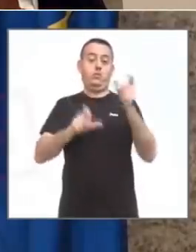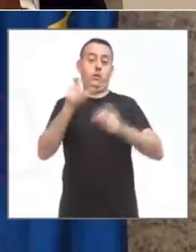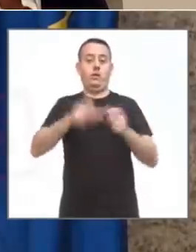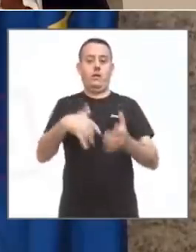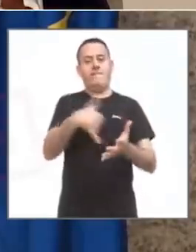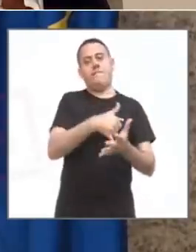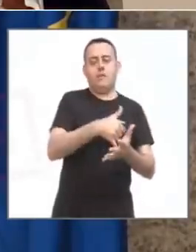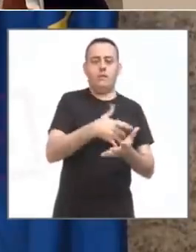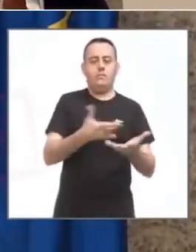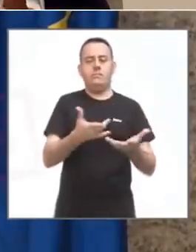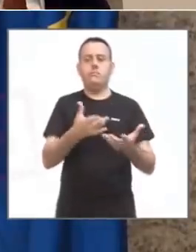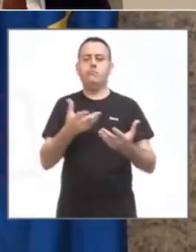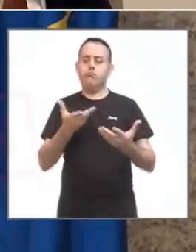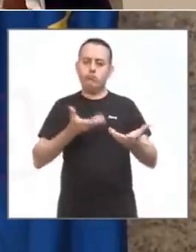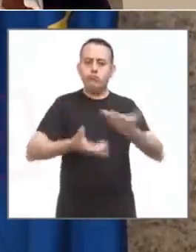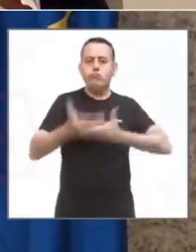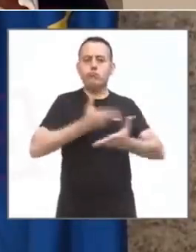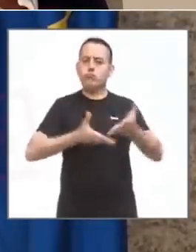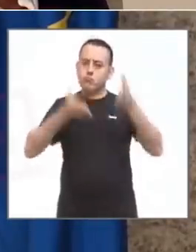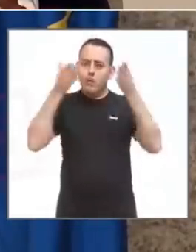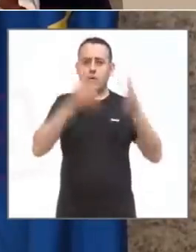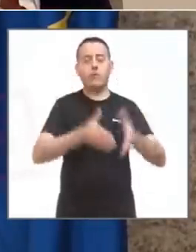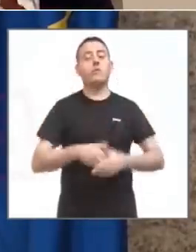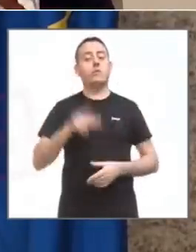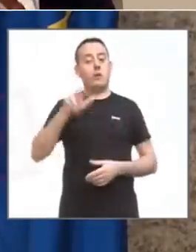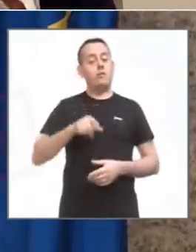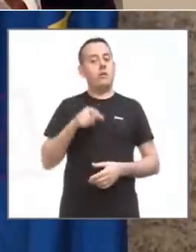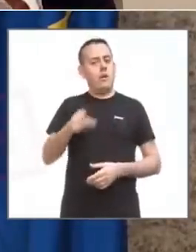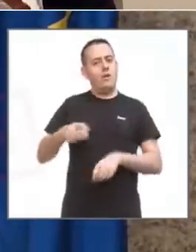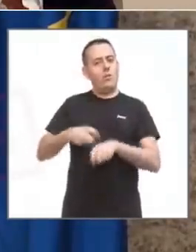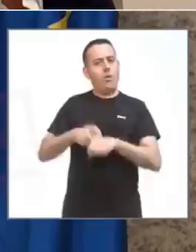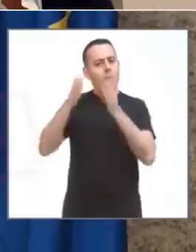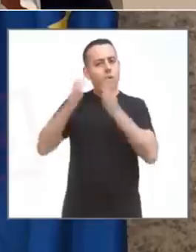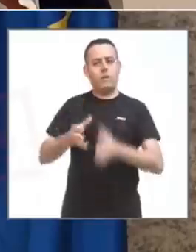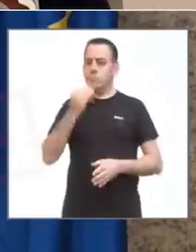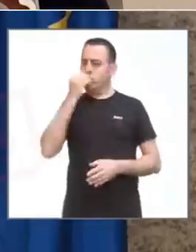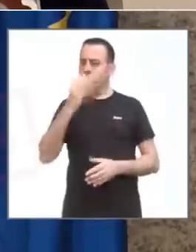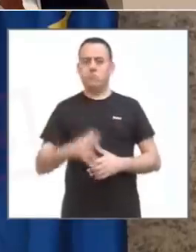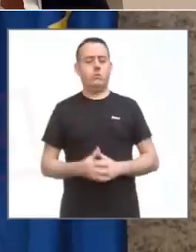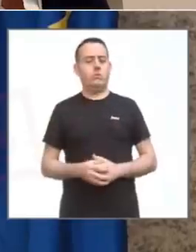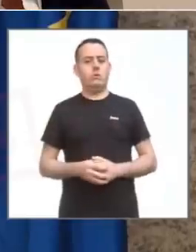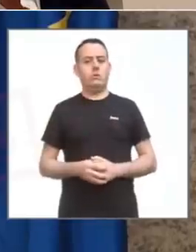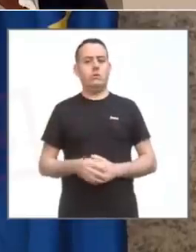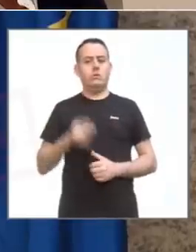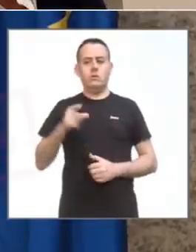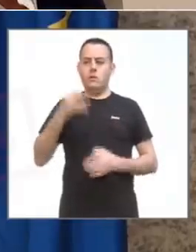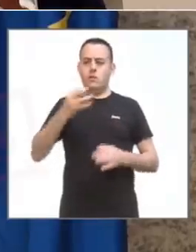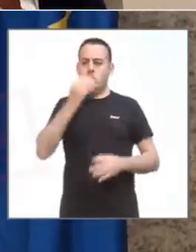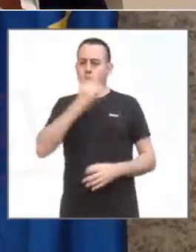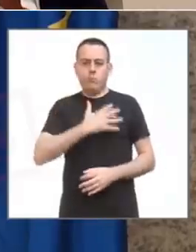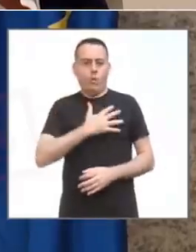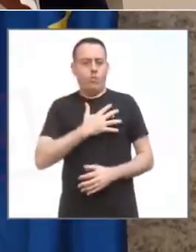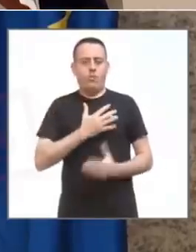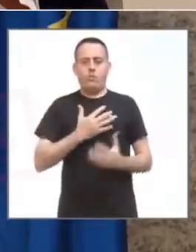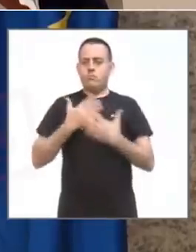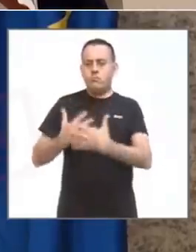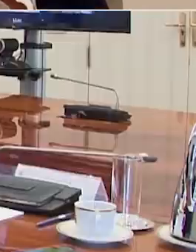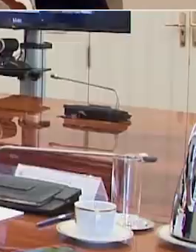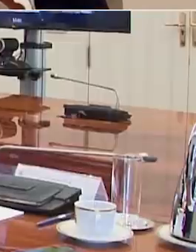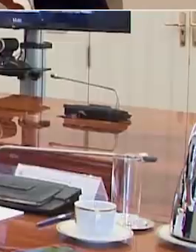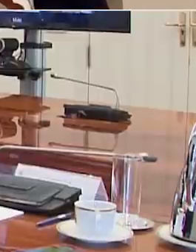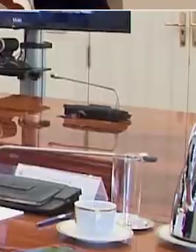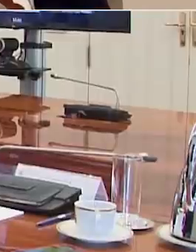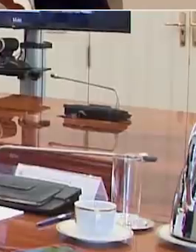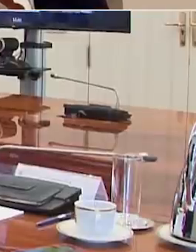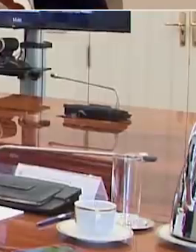Pedro Sánchez, no nos fiamos de la palabra del presidente del Gobierno, porque durante este tiempo nos ha fallado, nos ha engañado y